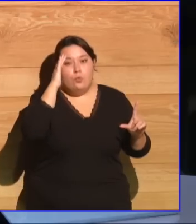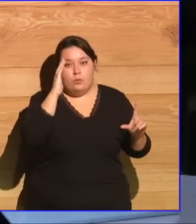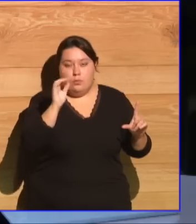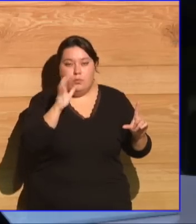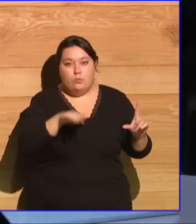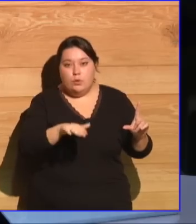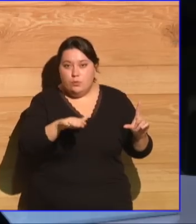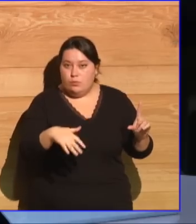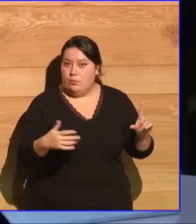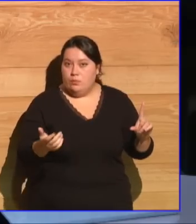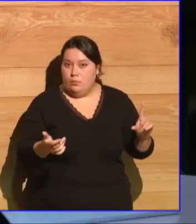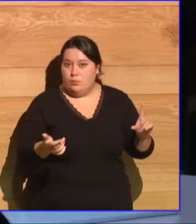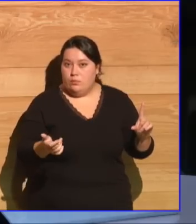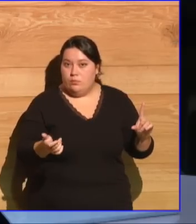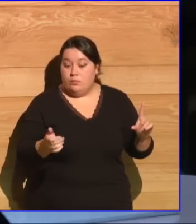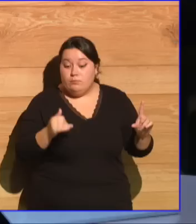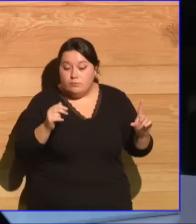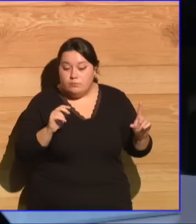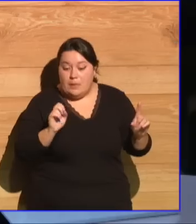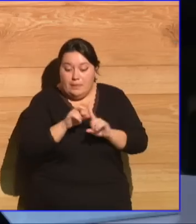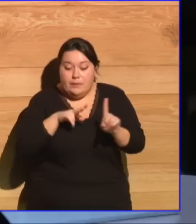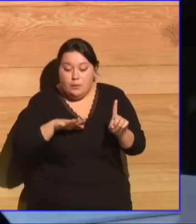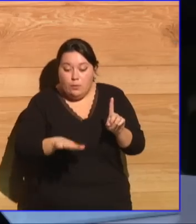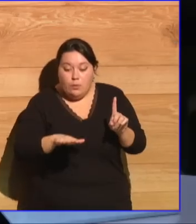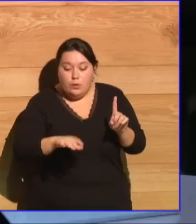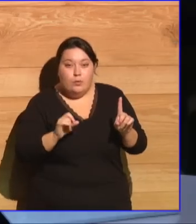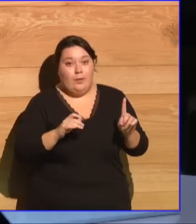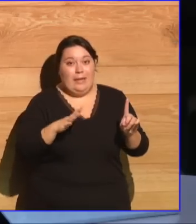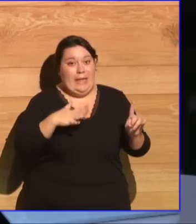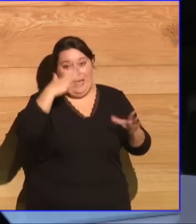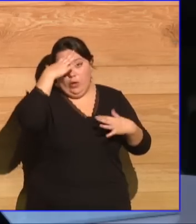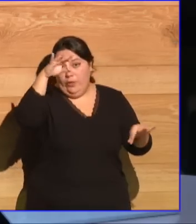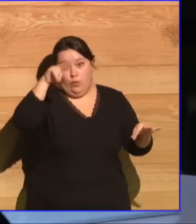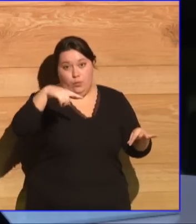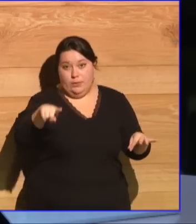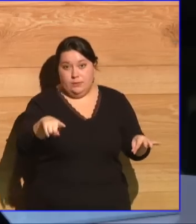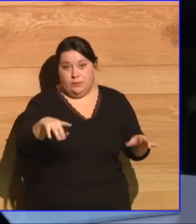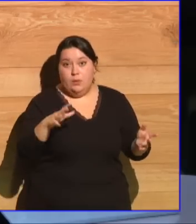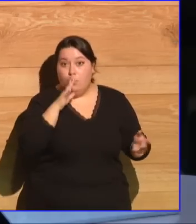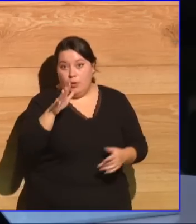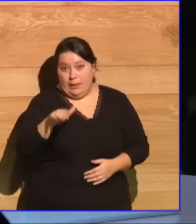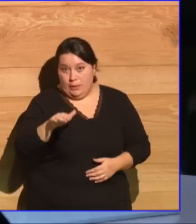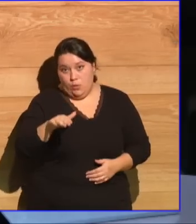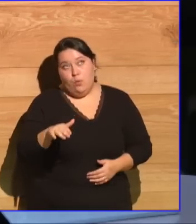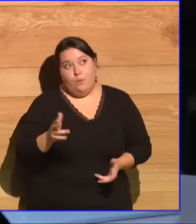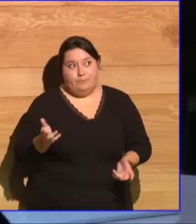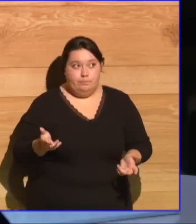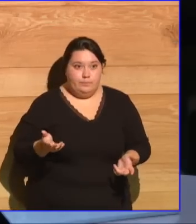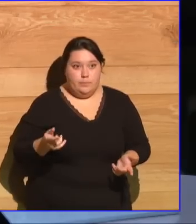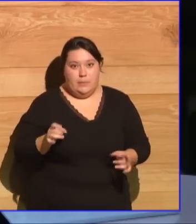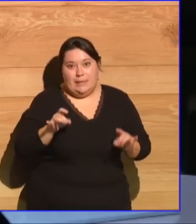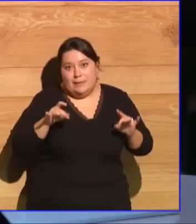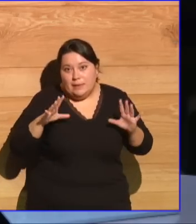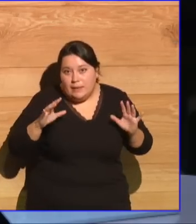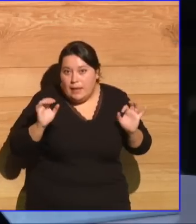un niño. Y está desde los ojos del niño, que no son necesariamente inocentes, por otro lado. Porque este niño es